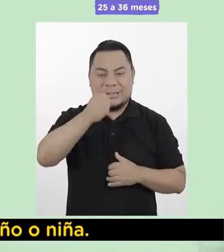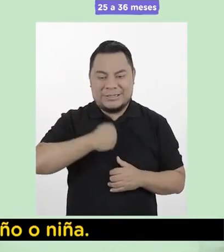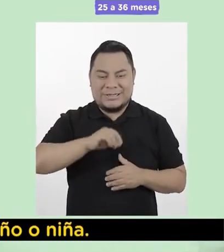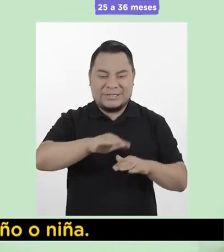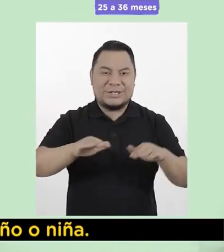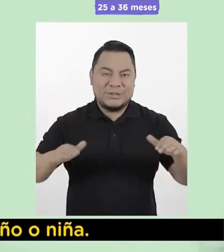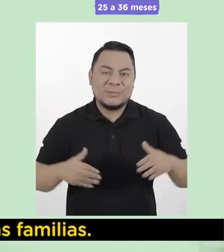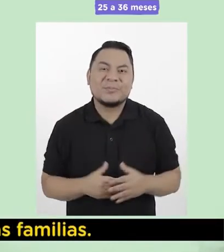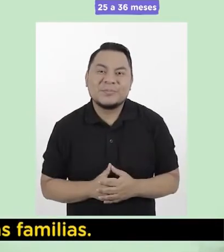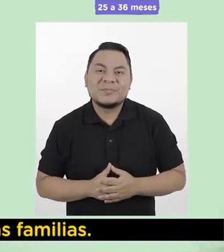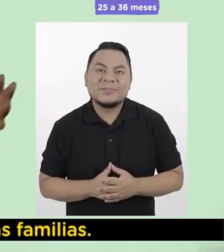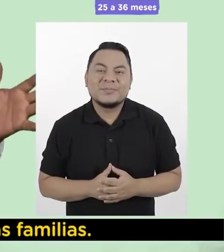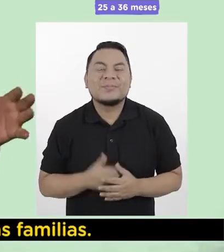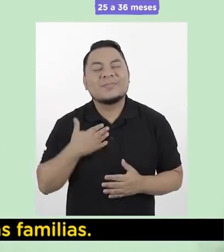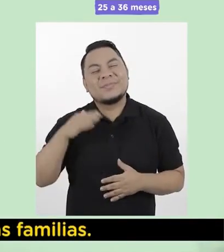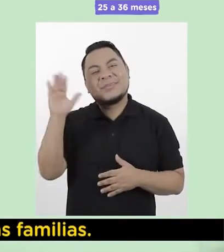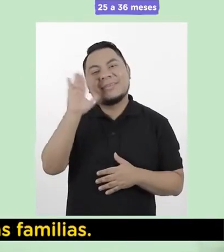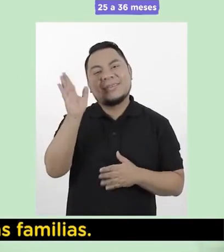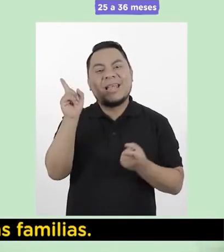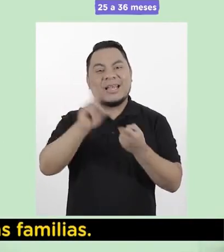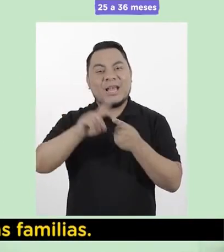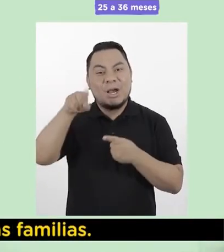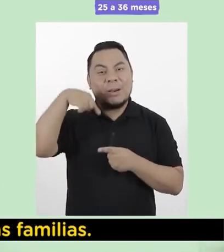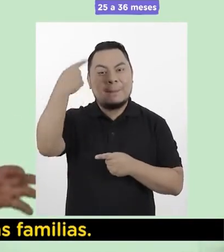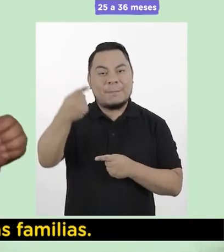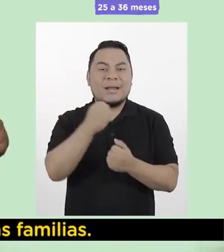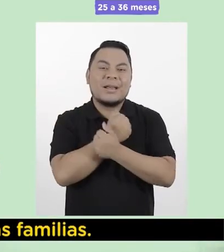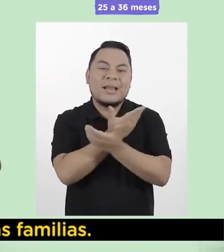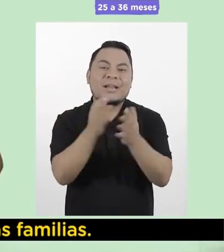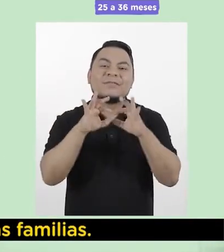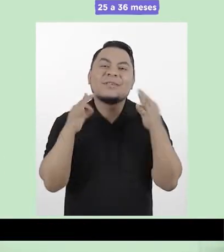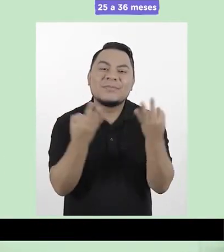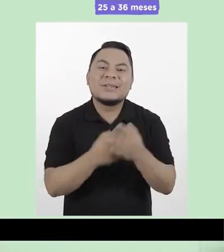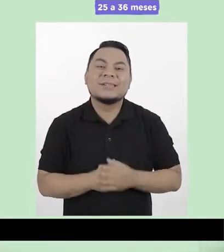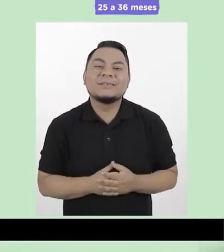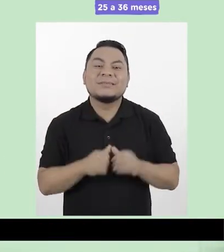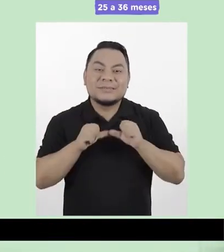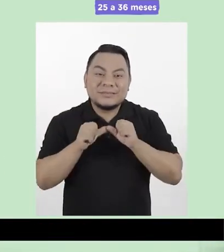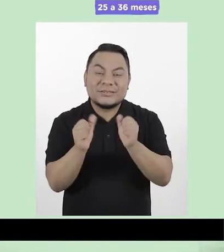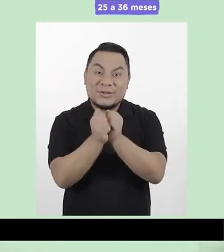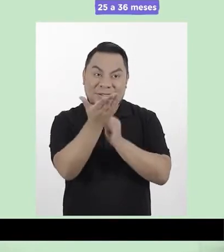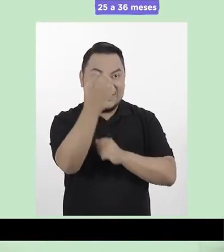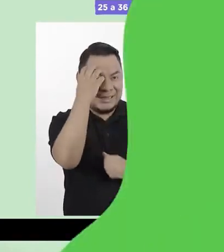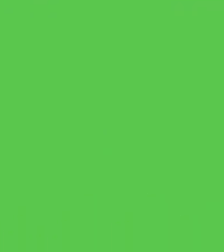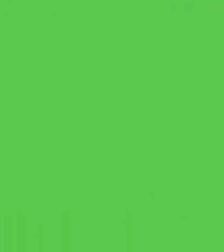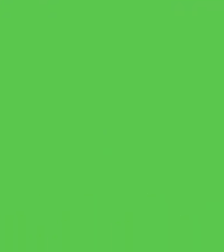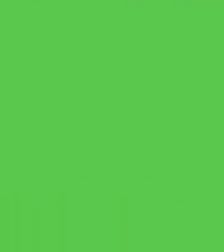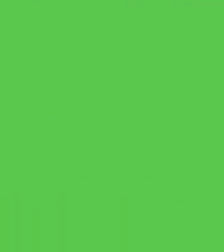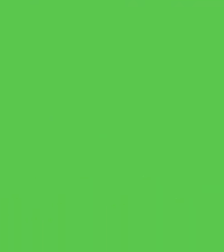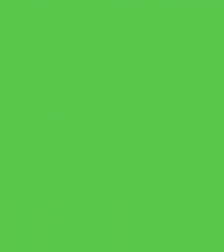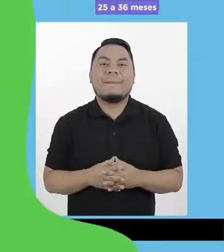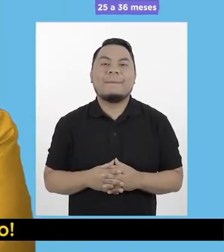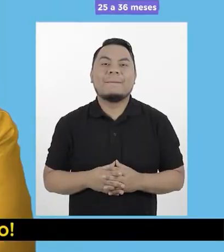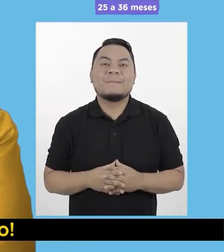o niña. Me despido hasta la próxima, queridas familias. Seguimos contigo, Daniel.